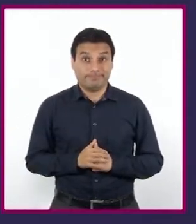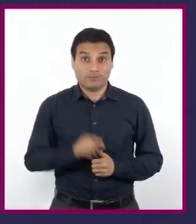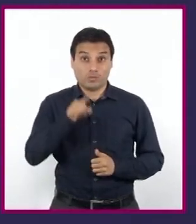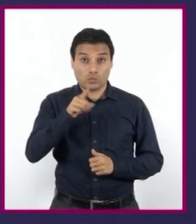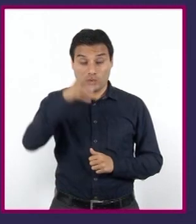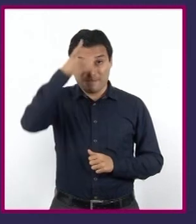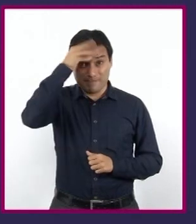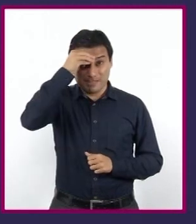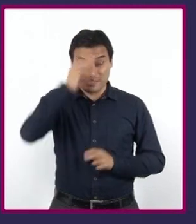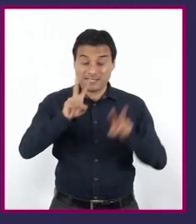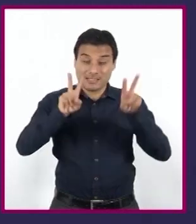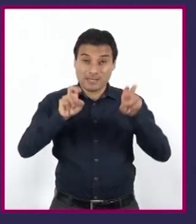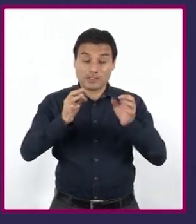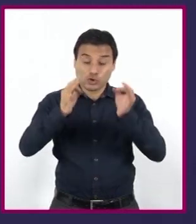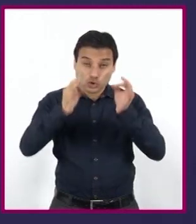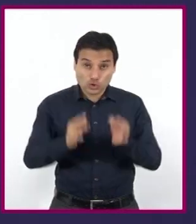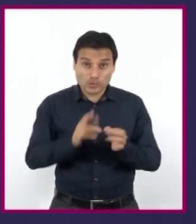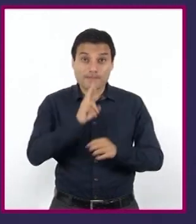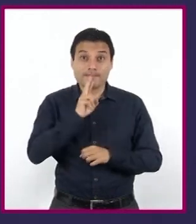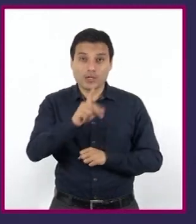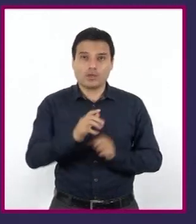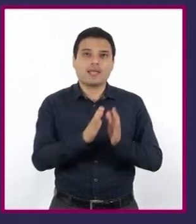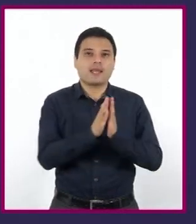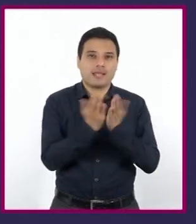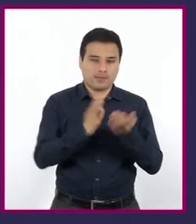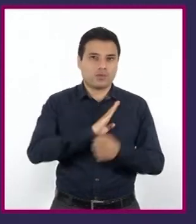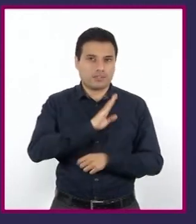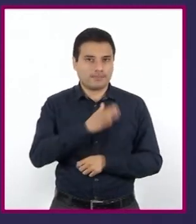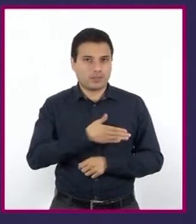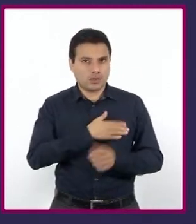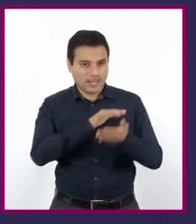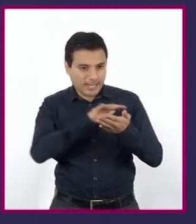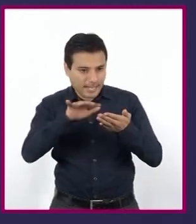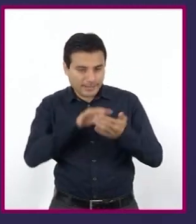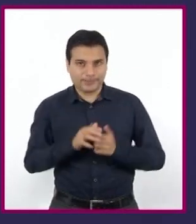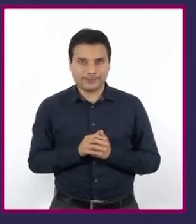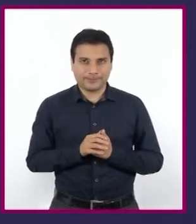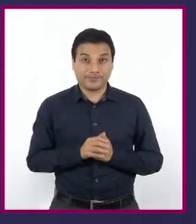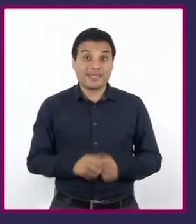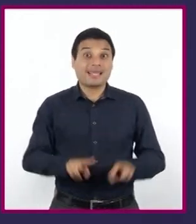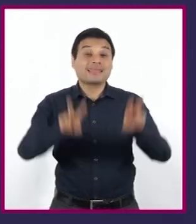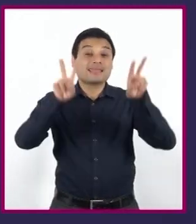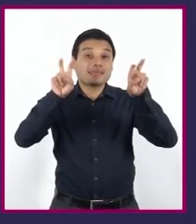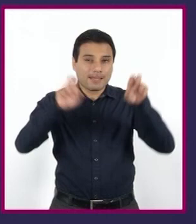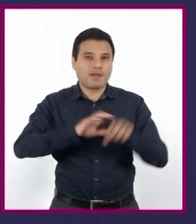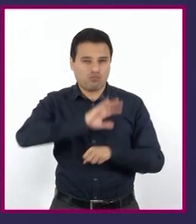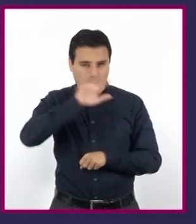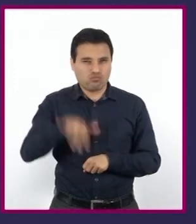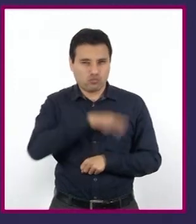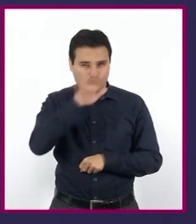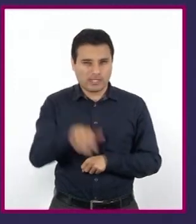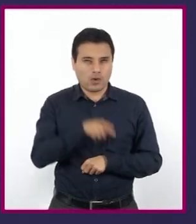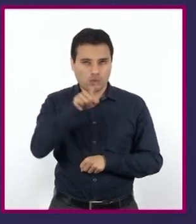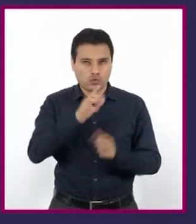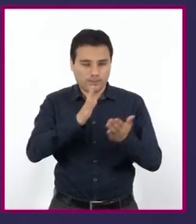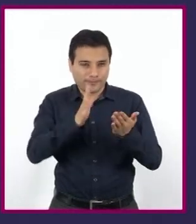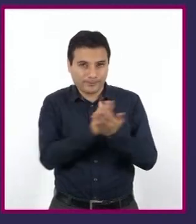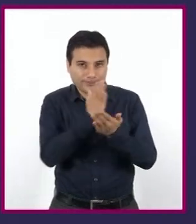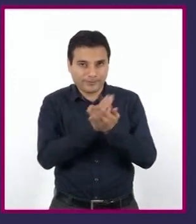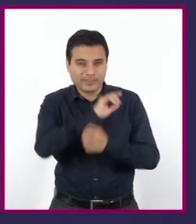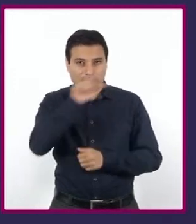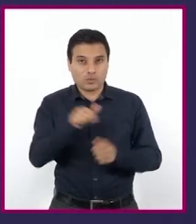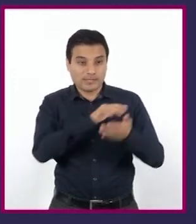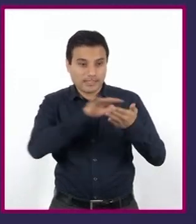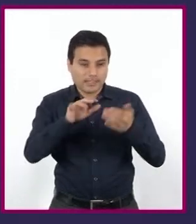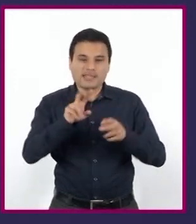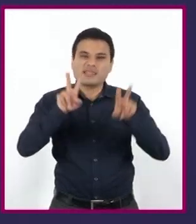mejor el tema, apóyense en su libro de texto. Busquen el aprendizaje esperado relacionado con esta sesión, elige